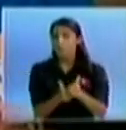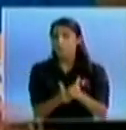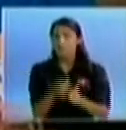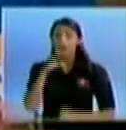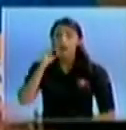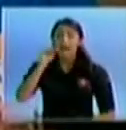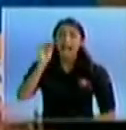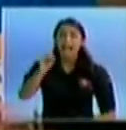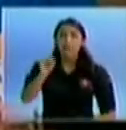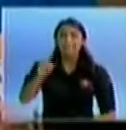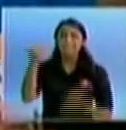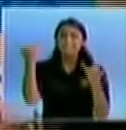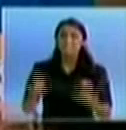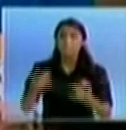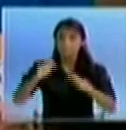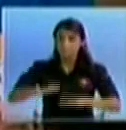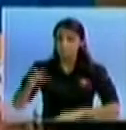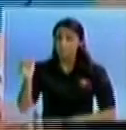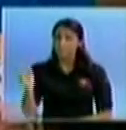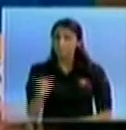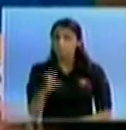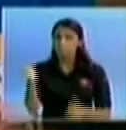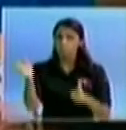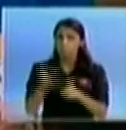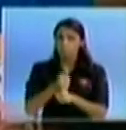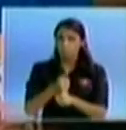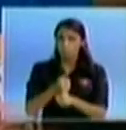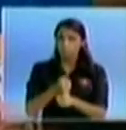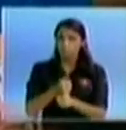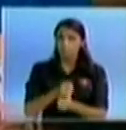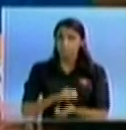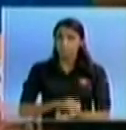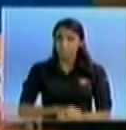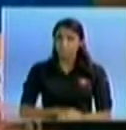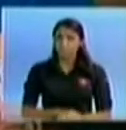personas que se identificaron se pudo